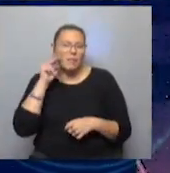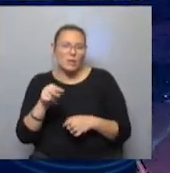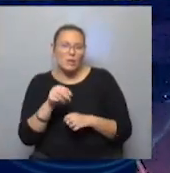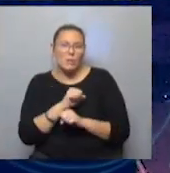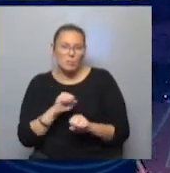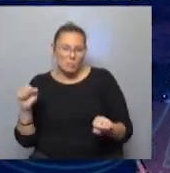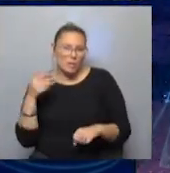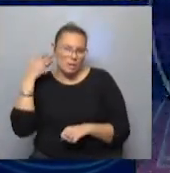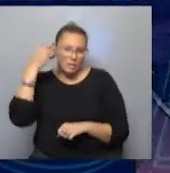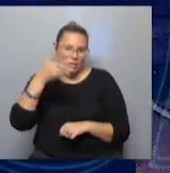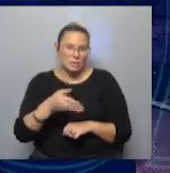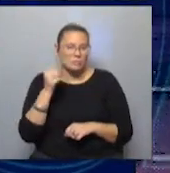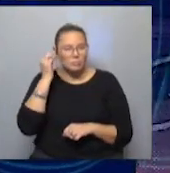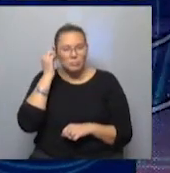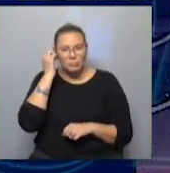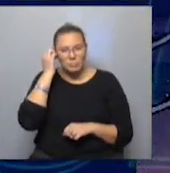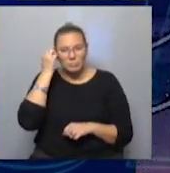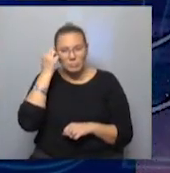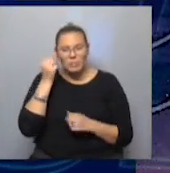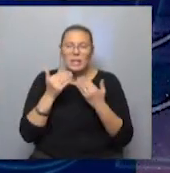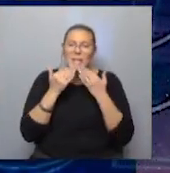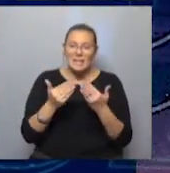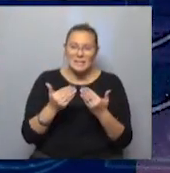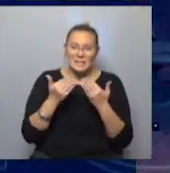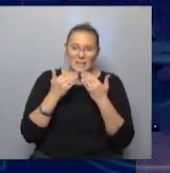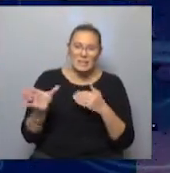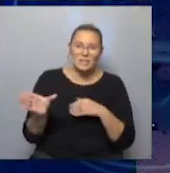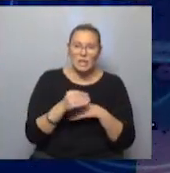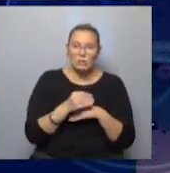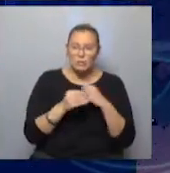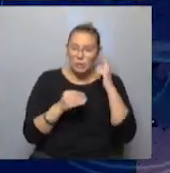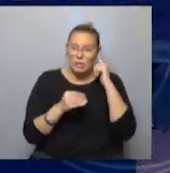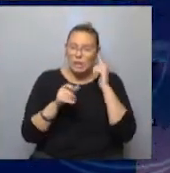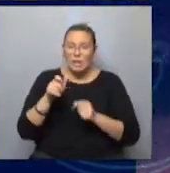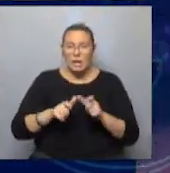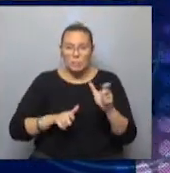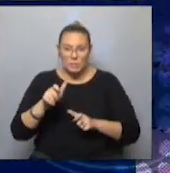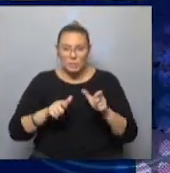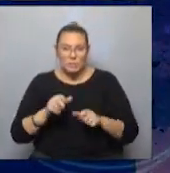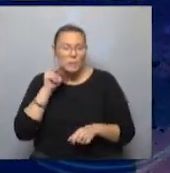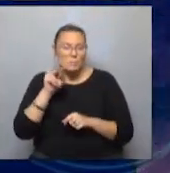verles, que puedan hacerlo. Muchas gracias, Morena. Muchas gracias a todos y a todas ahí que están